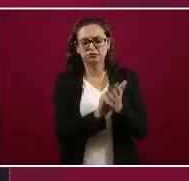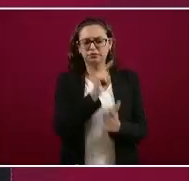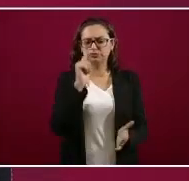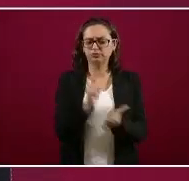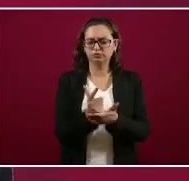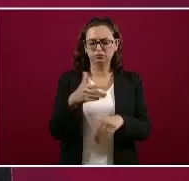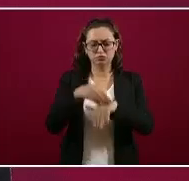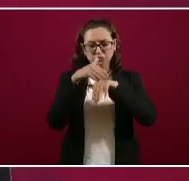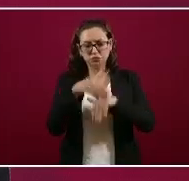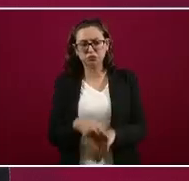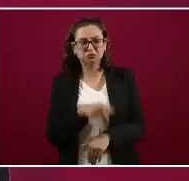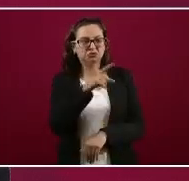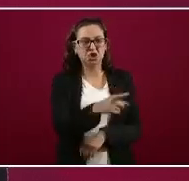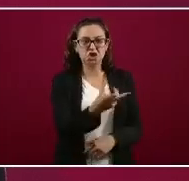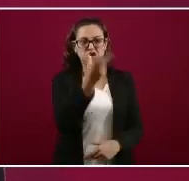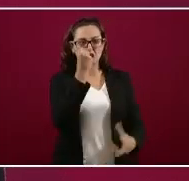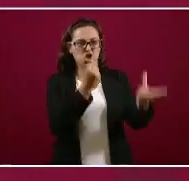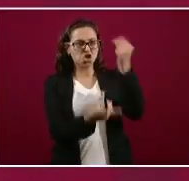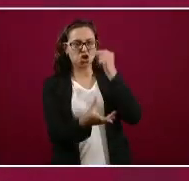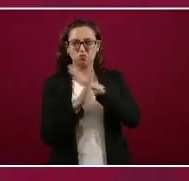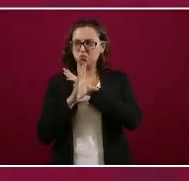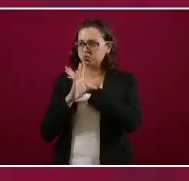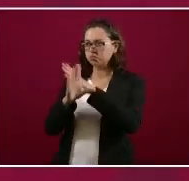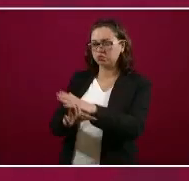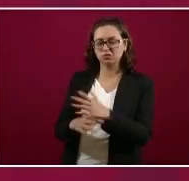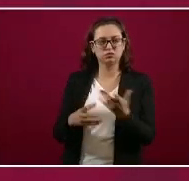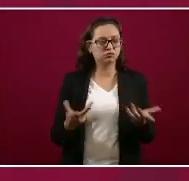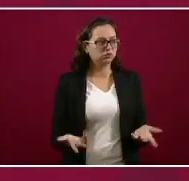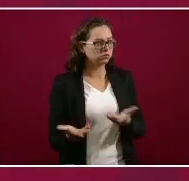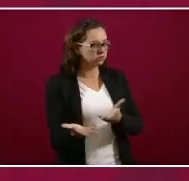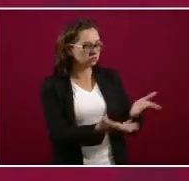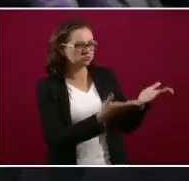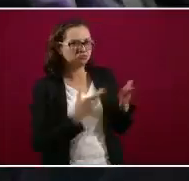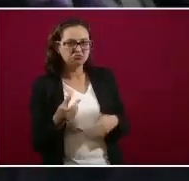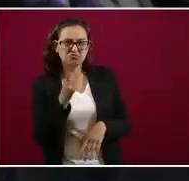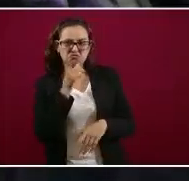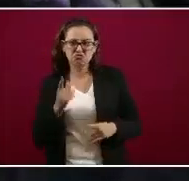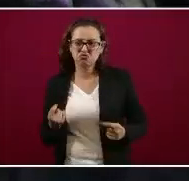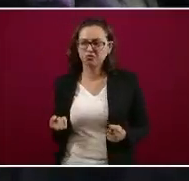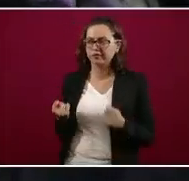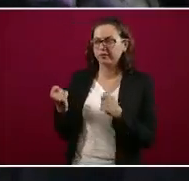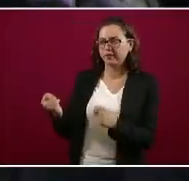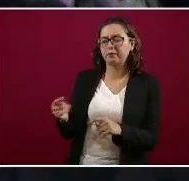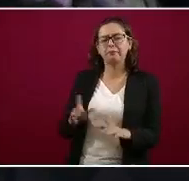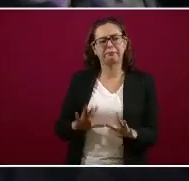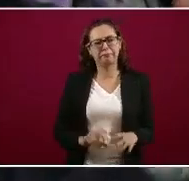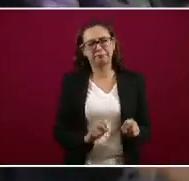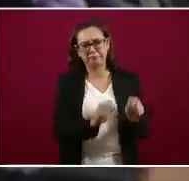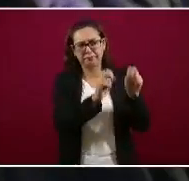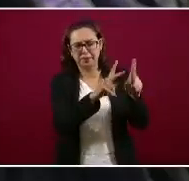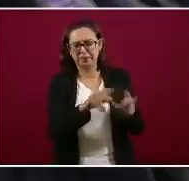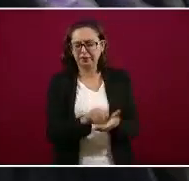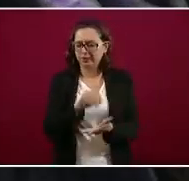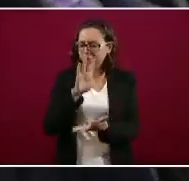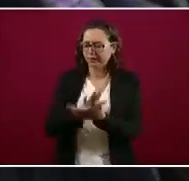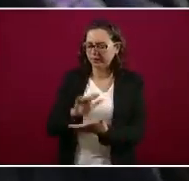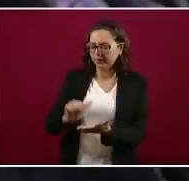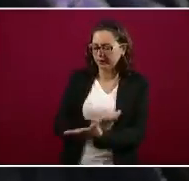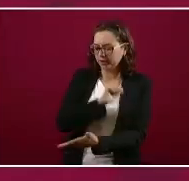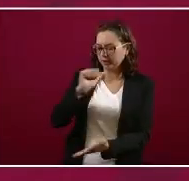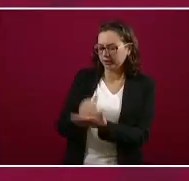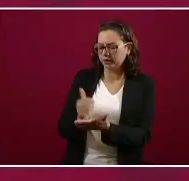de plano nos llegan a entrar viviendo todo ese operativo pues levantamos las actas circunstanciadas y más bien nos